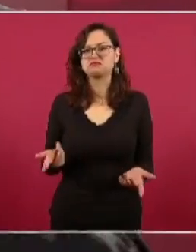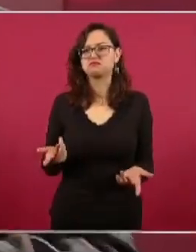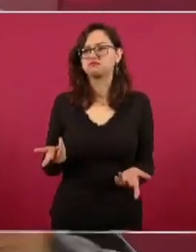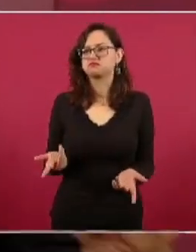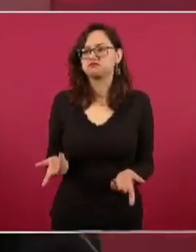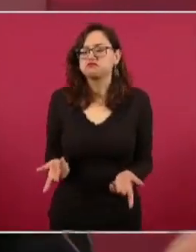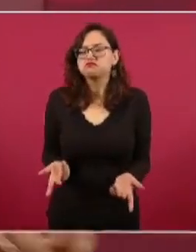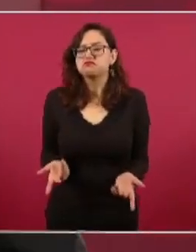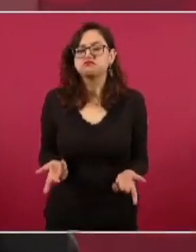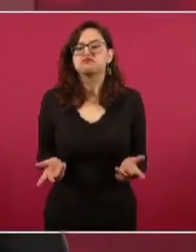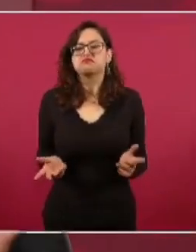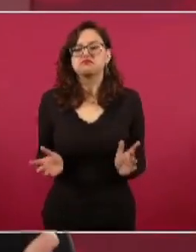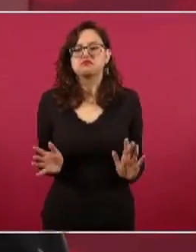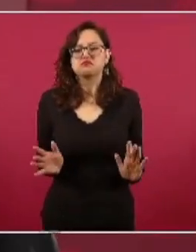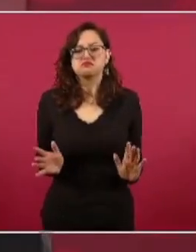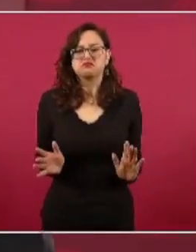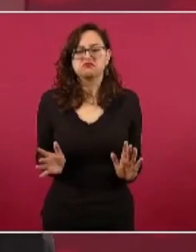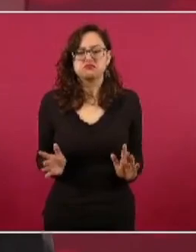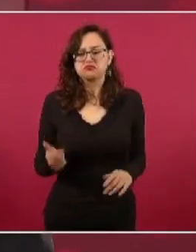recibo